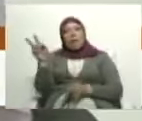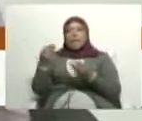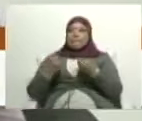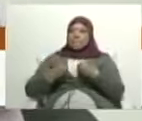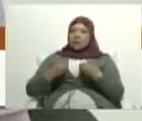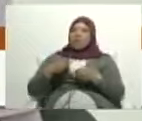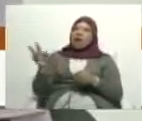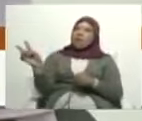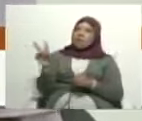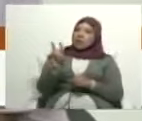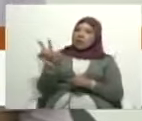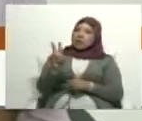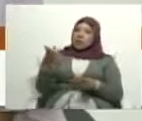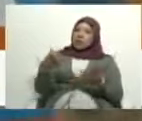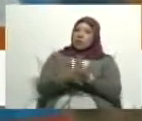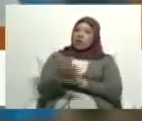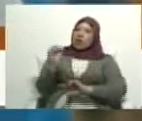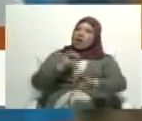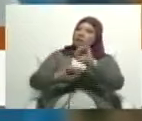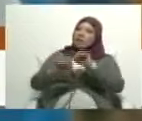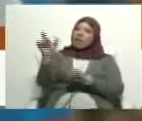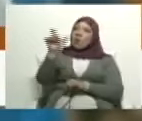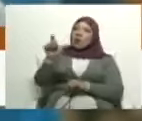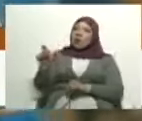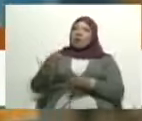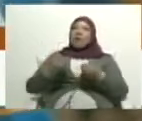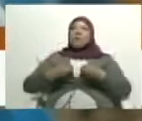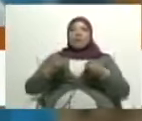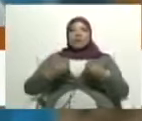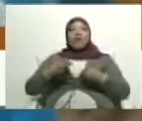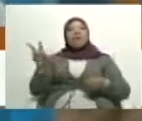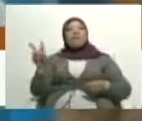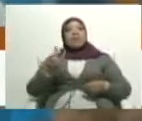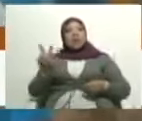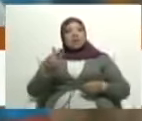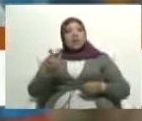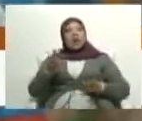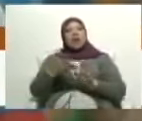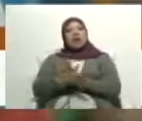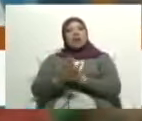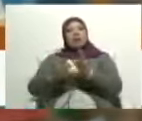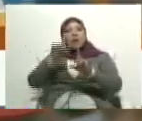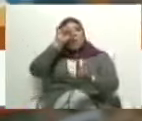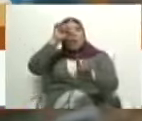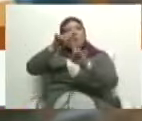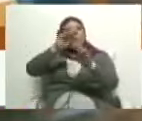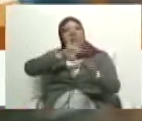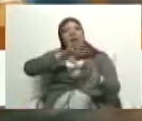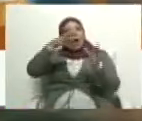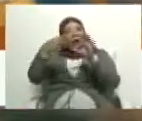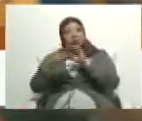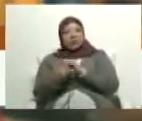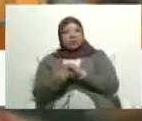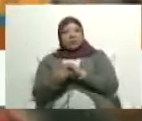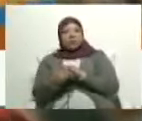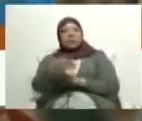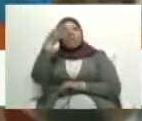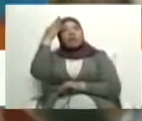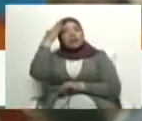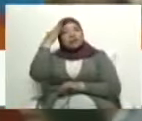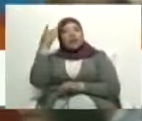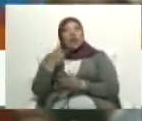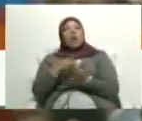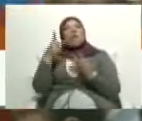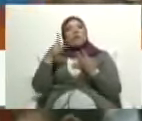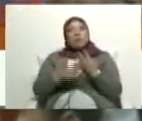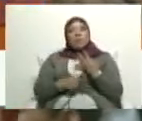que es nuestro verdadero escudo protector. Y hacia esa transformación tenemos que ir. Y por eso yo sé que ustedes han hecho la